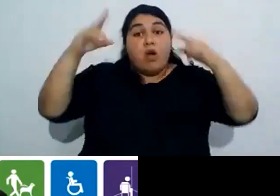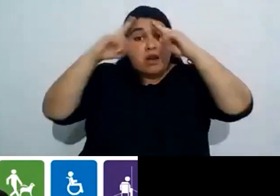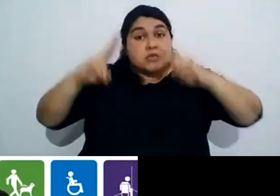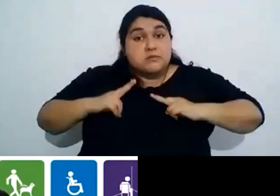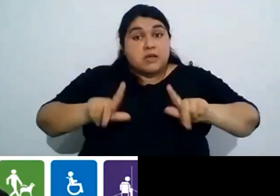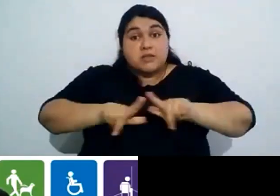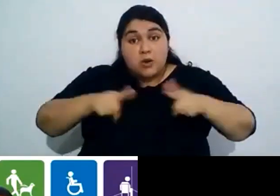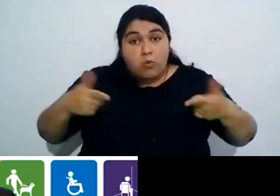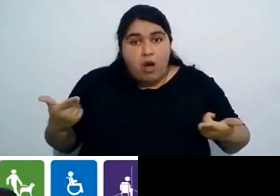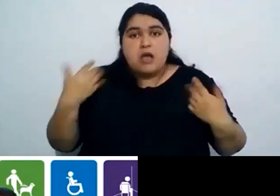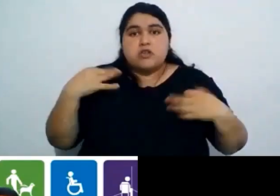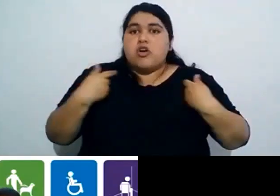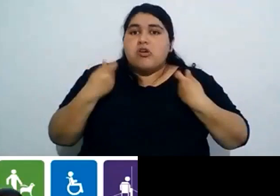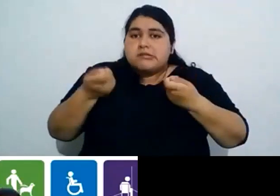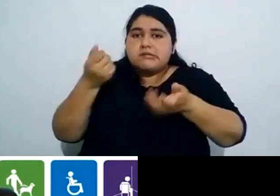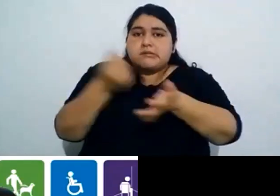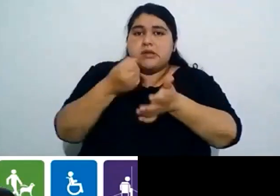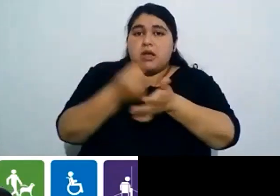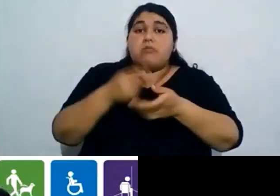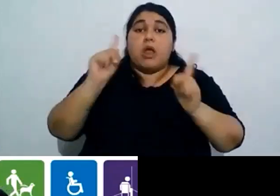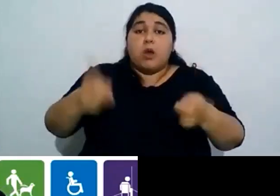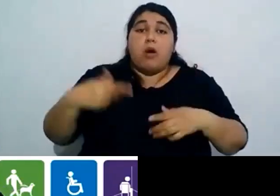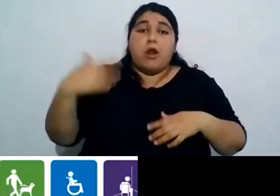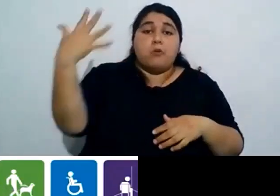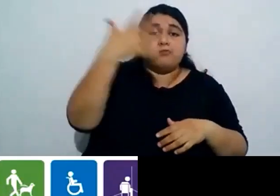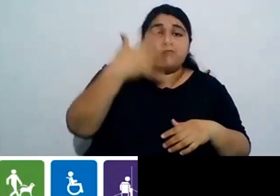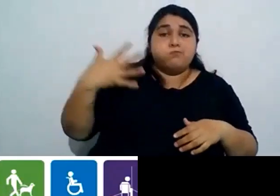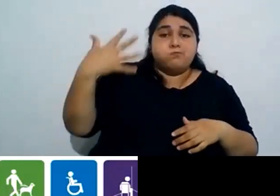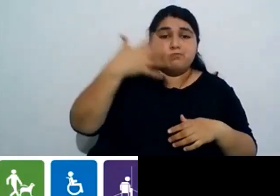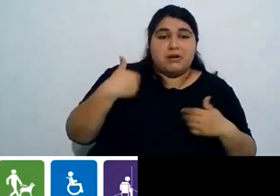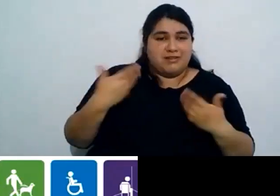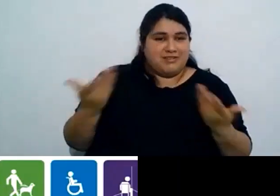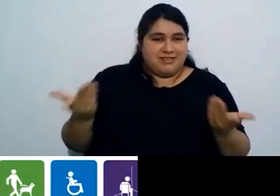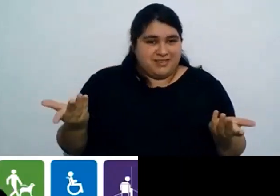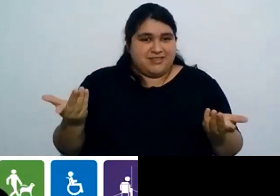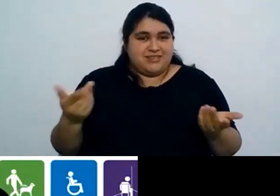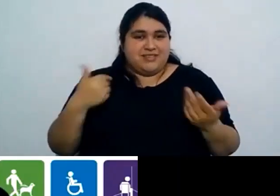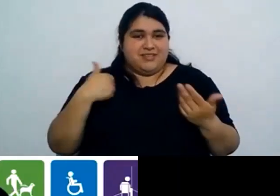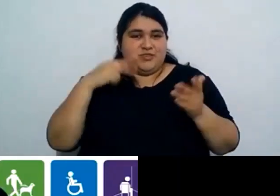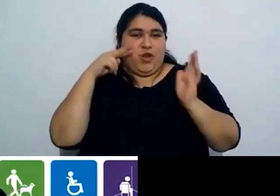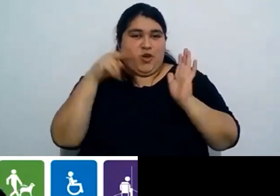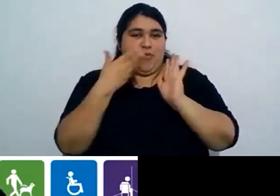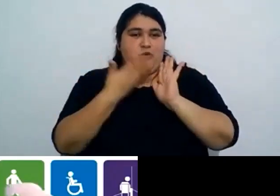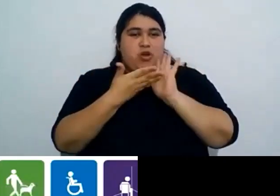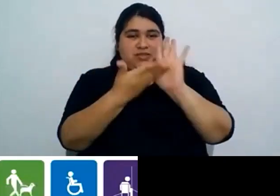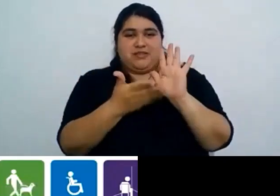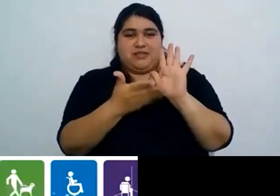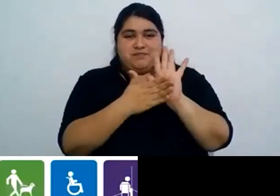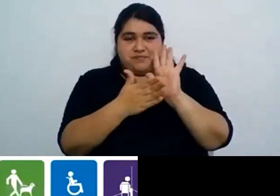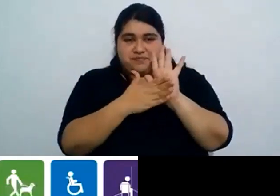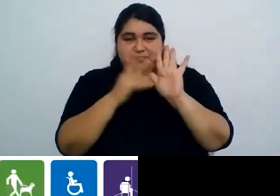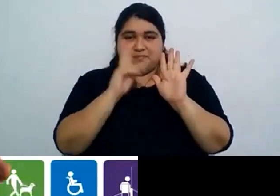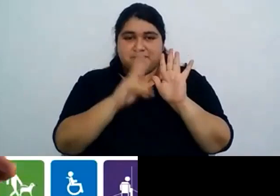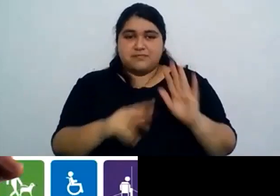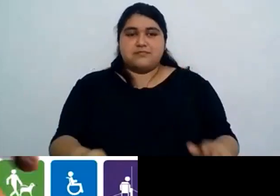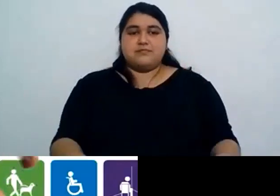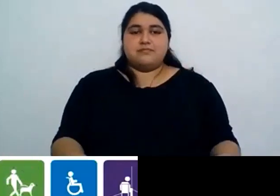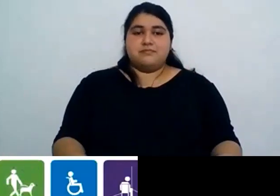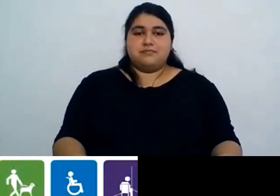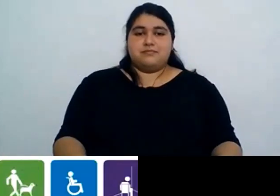va a seguir en la invisibilidad. Acá tengo una imagen que pueden ver tal vez te pueda ver un poco